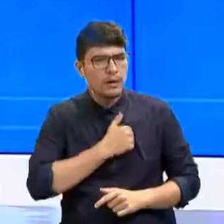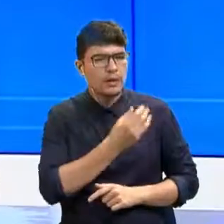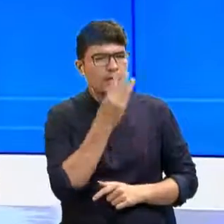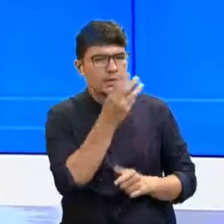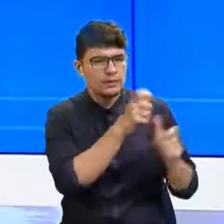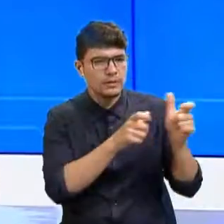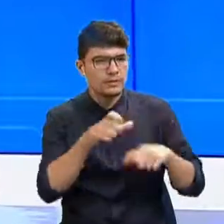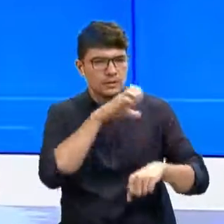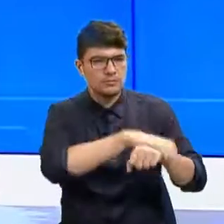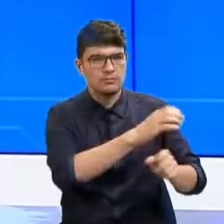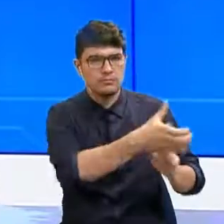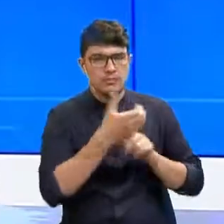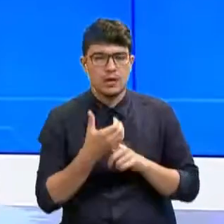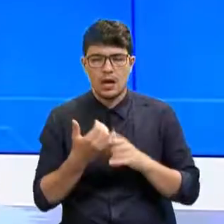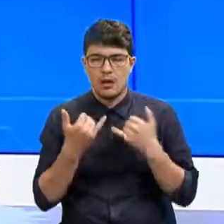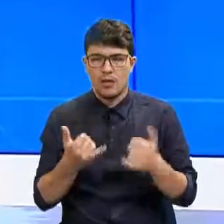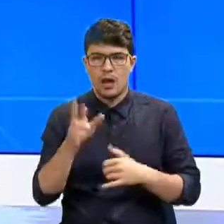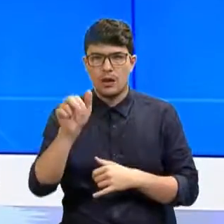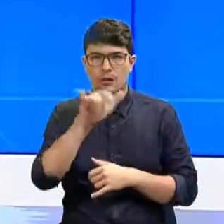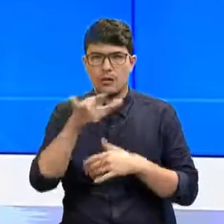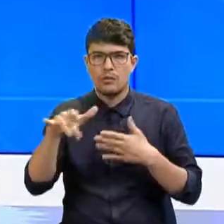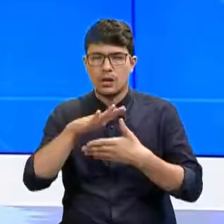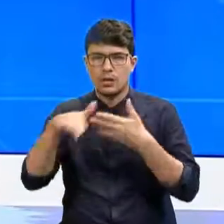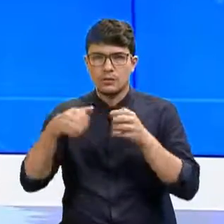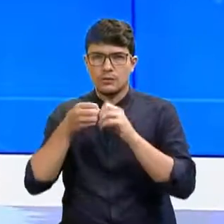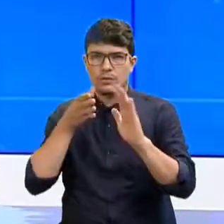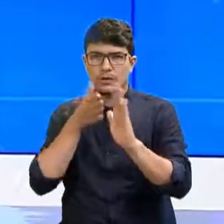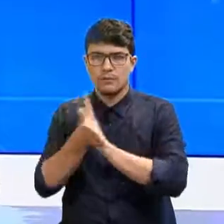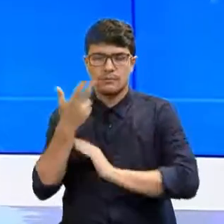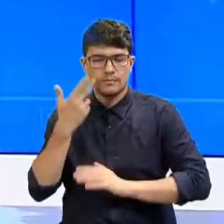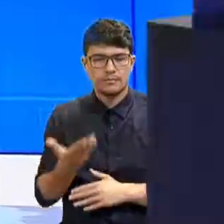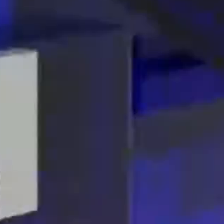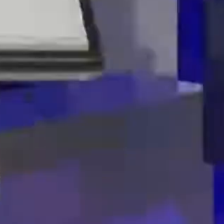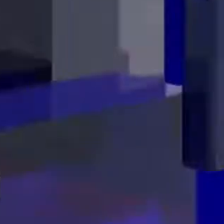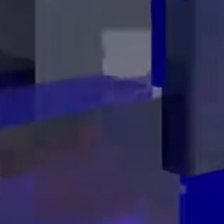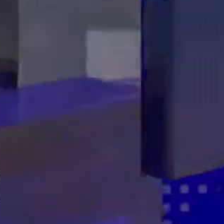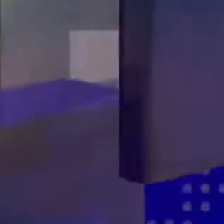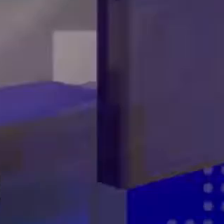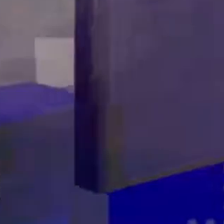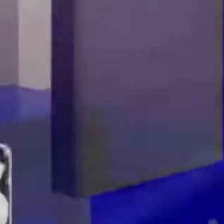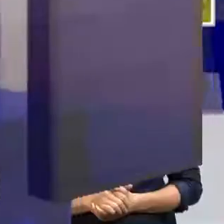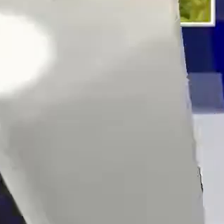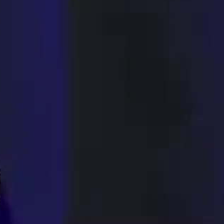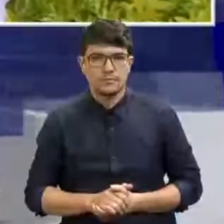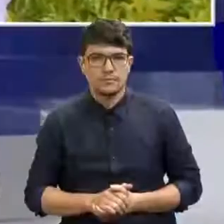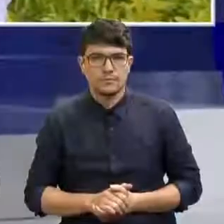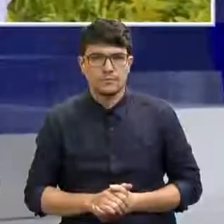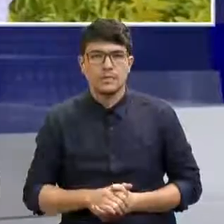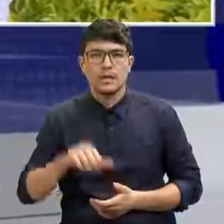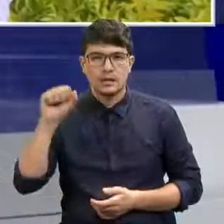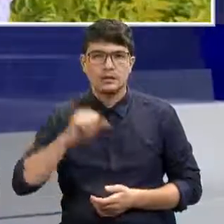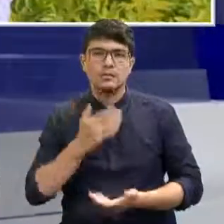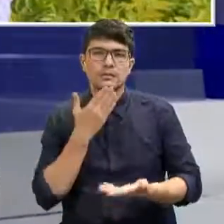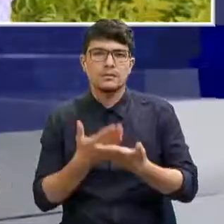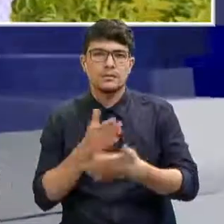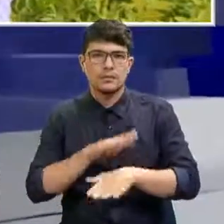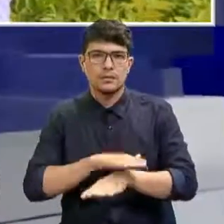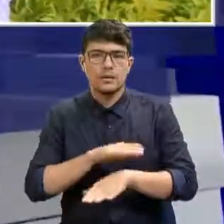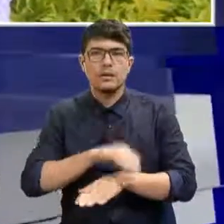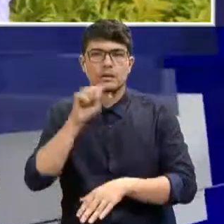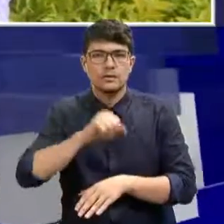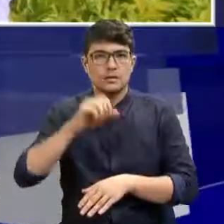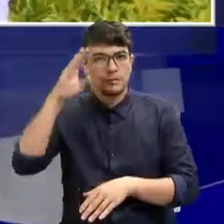poder de la delincuencia raúl rolando caso desde ocaña con todos los detalles muy buenas tardes hace muy buenas tardes pues las